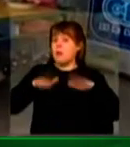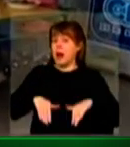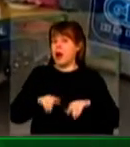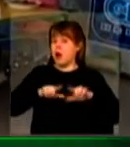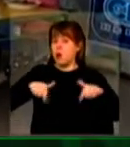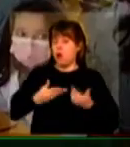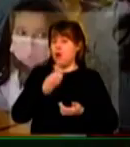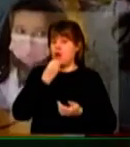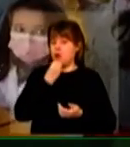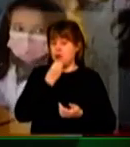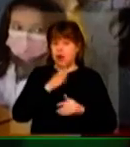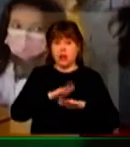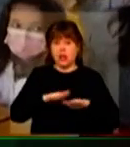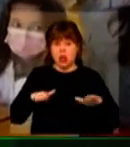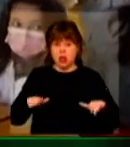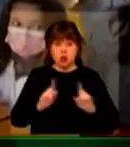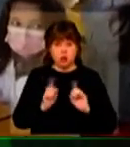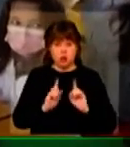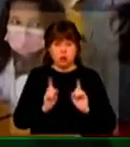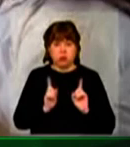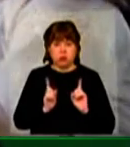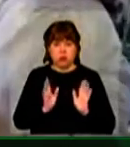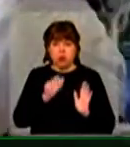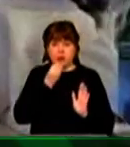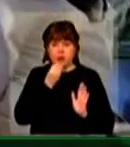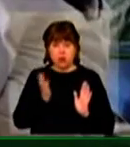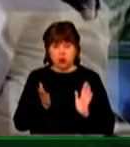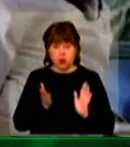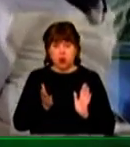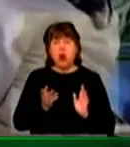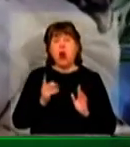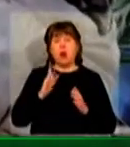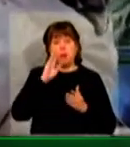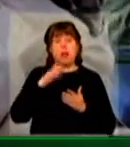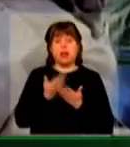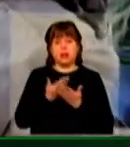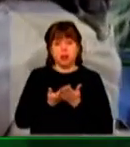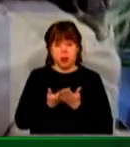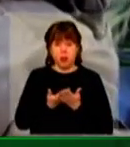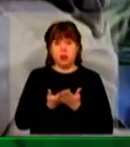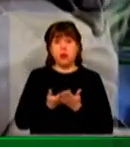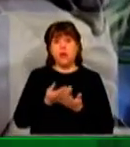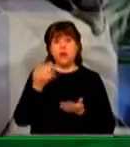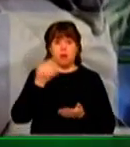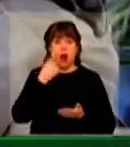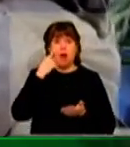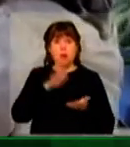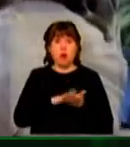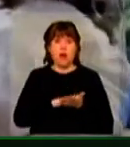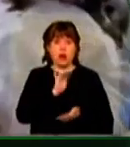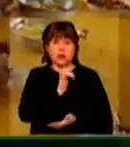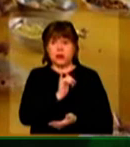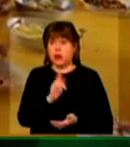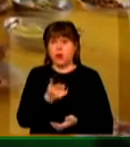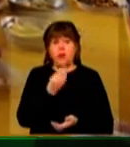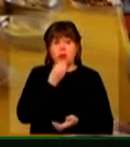guardia y muchos niños no tenían su alimento. Nosotros lo planteamos al constatarlo efectivamente y por eso nos